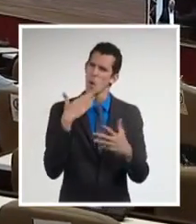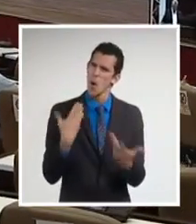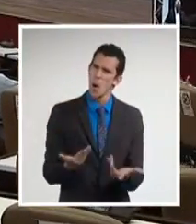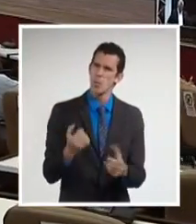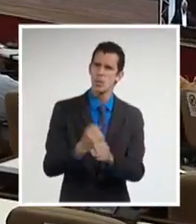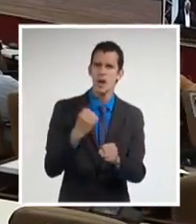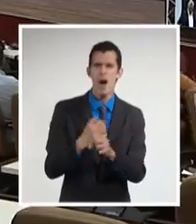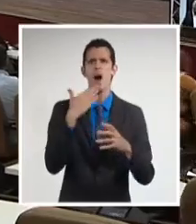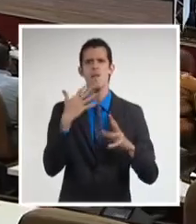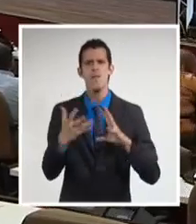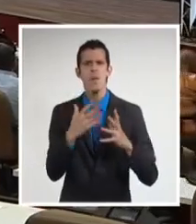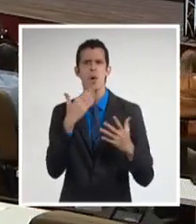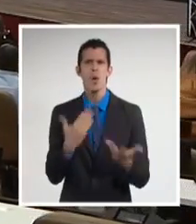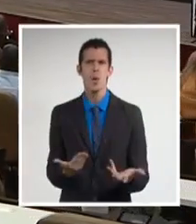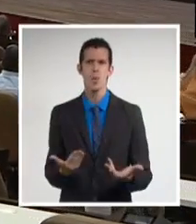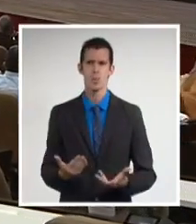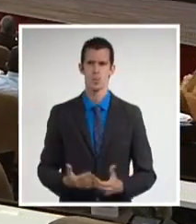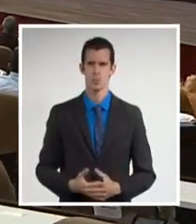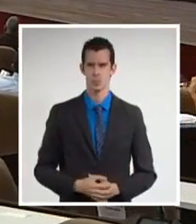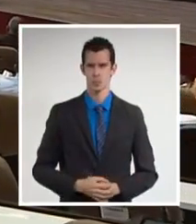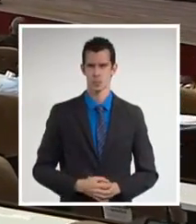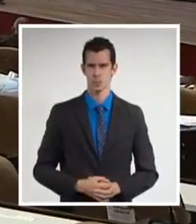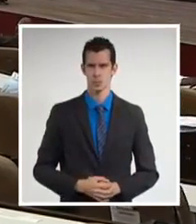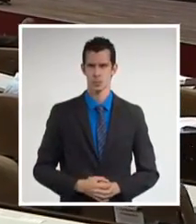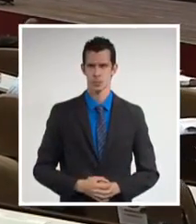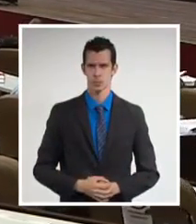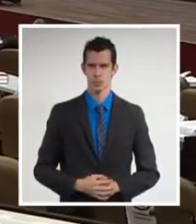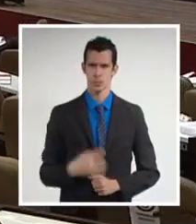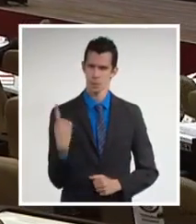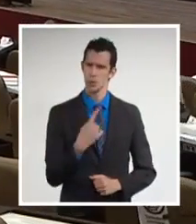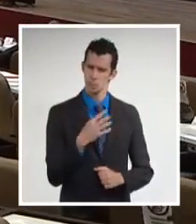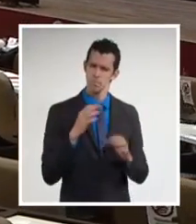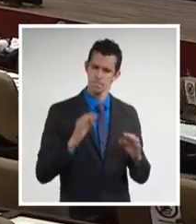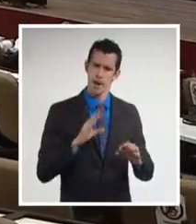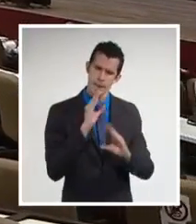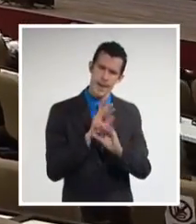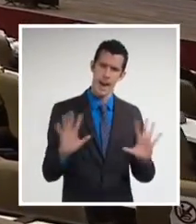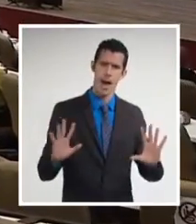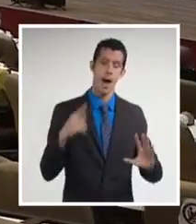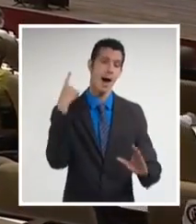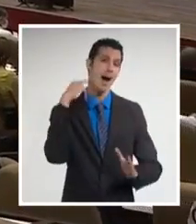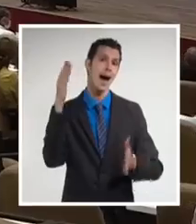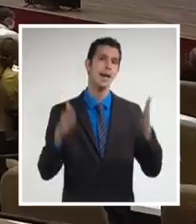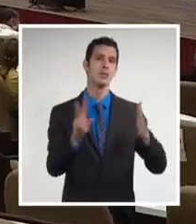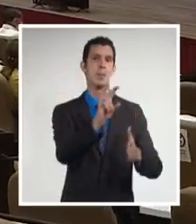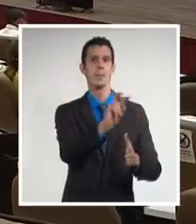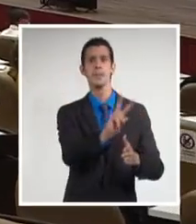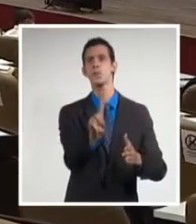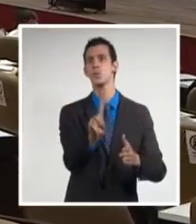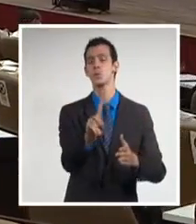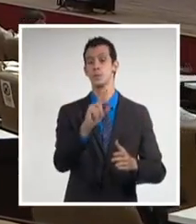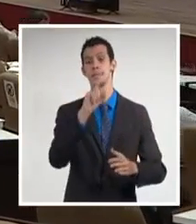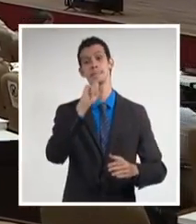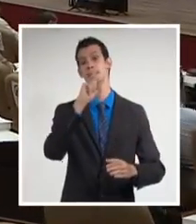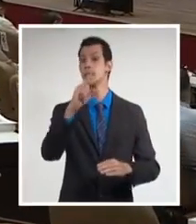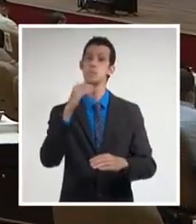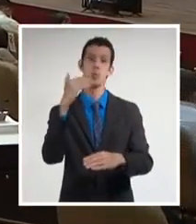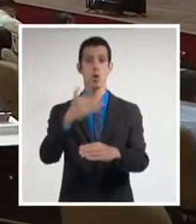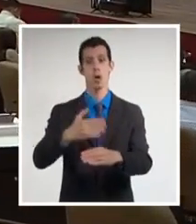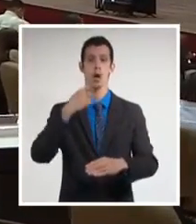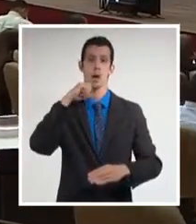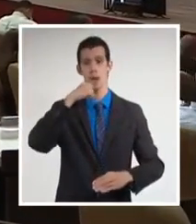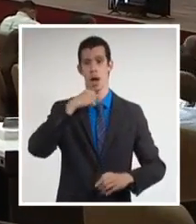retos. Como todos sabemos y sentimos, el año 2021 ha estado marcado por el bloqueo que se ha mantenido